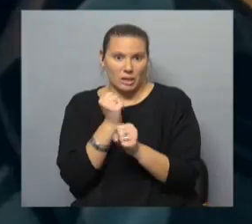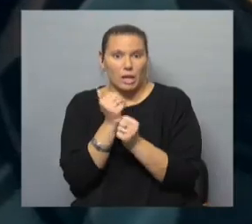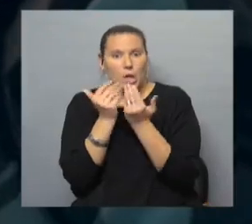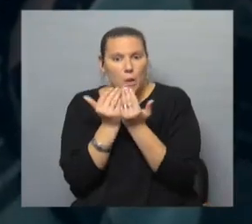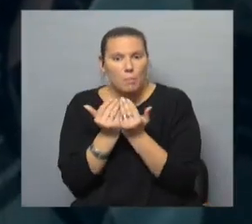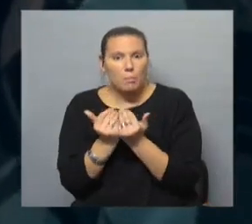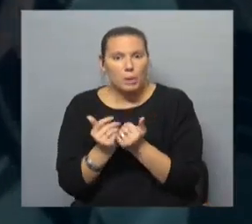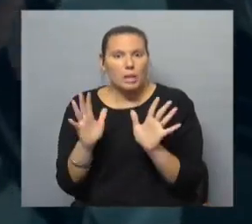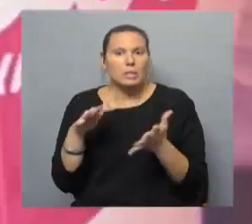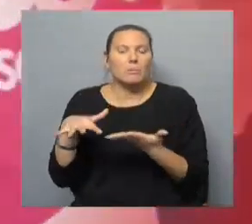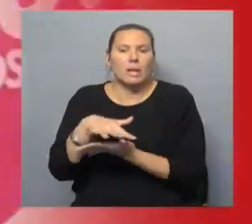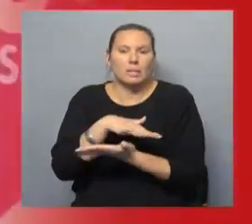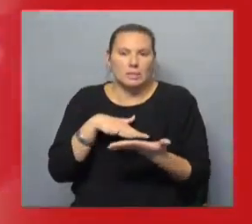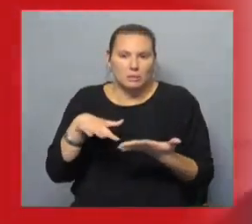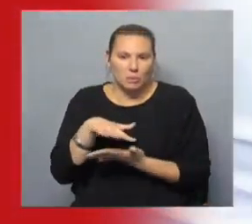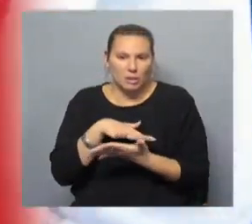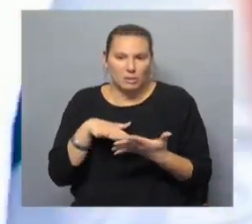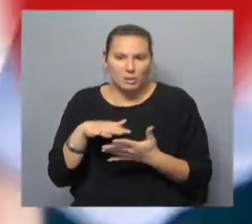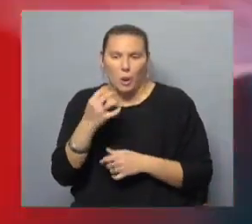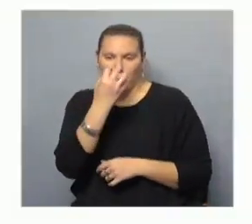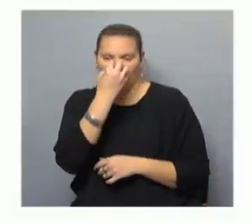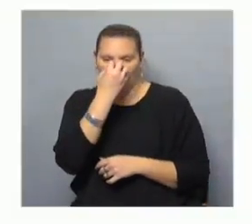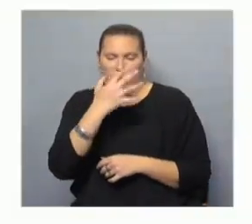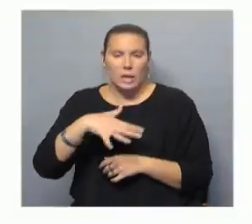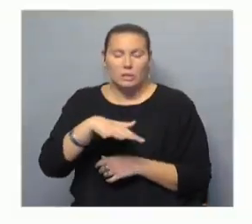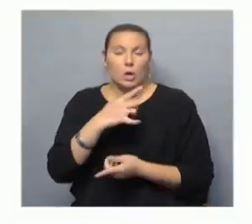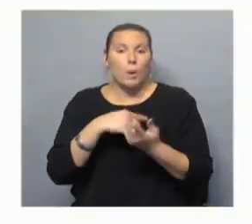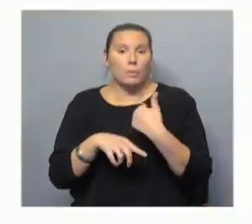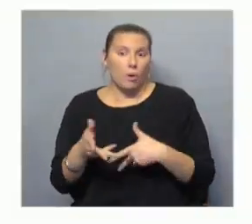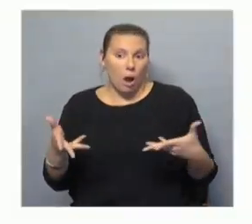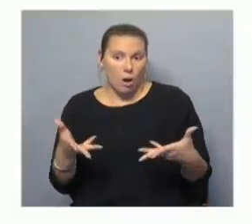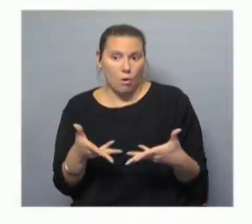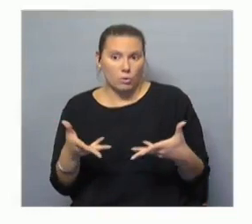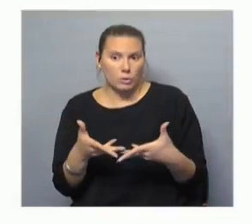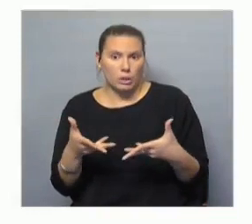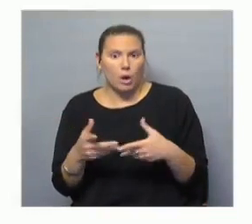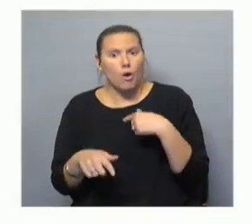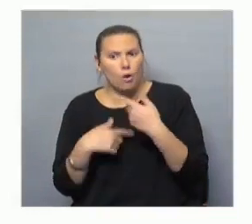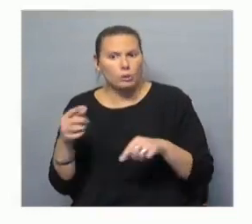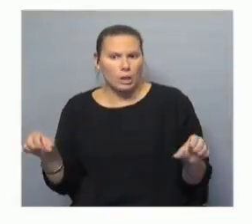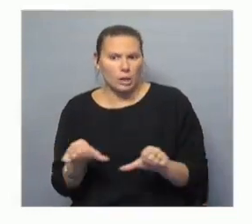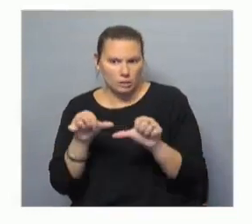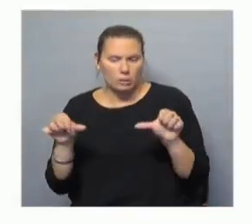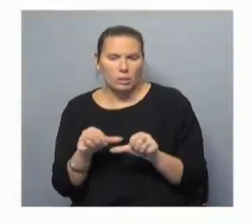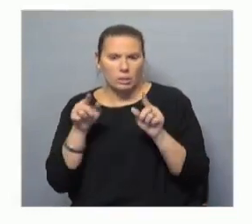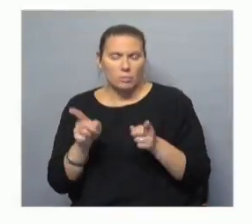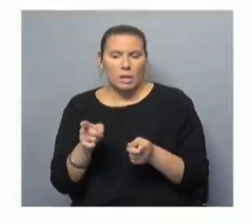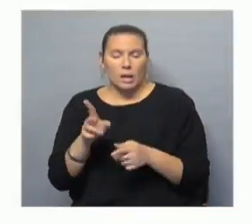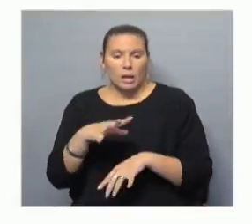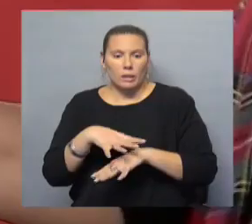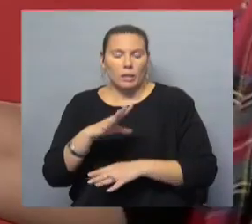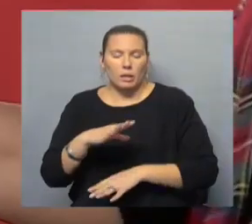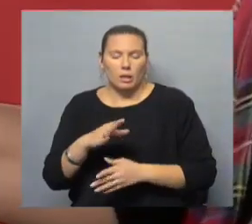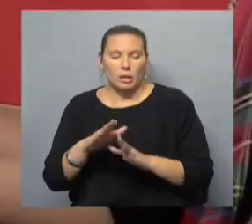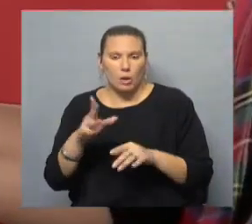generar todo un universo alrededor de los payasos. Pero incluso hoy día hay un montón de otras actividades. Acá en el Pereira Rosell